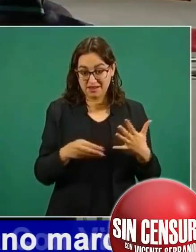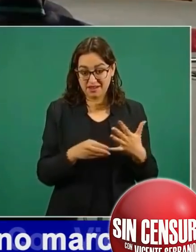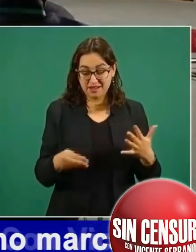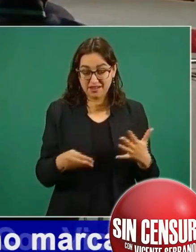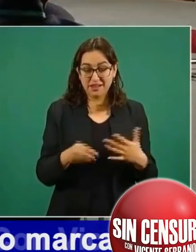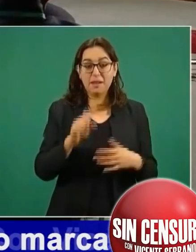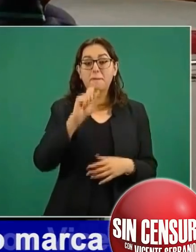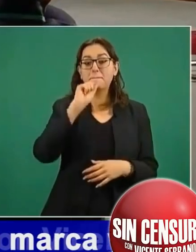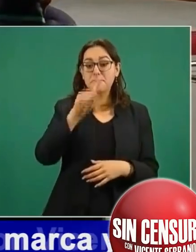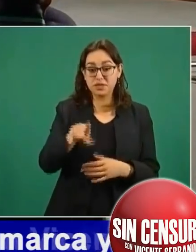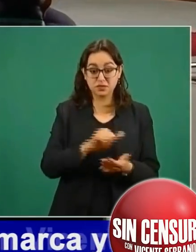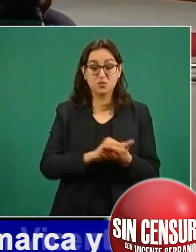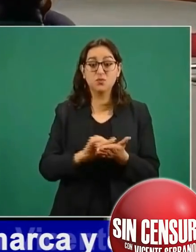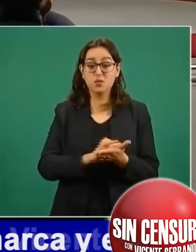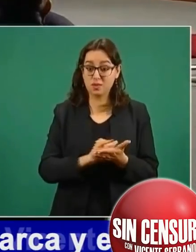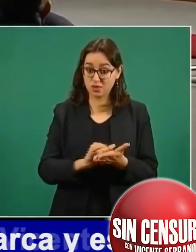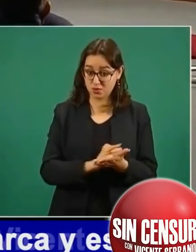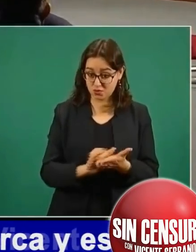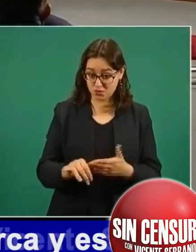sino en Nueva York.